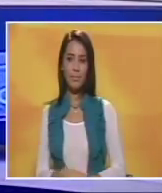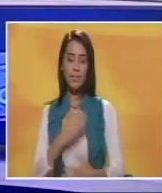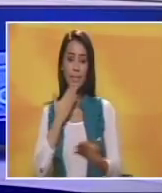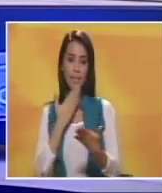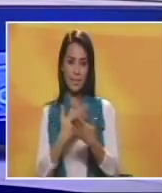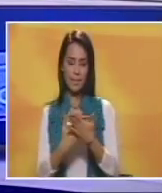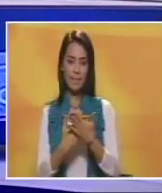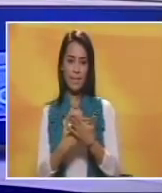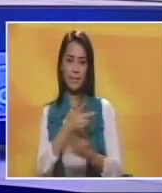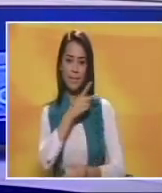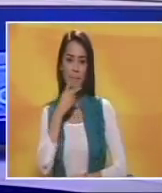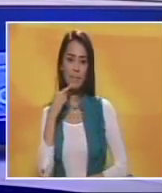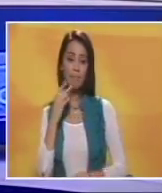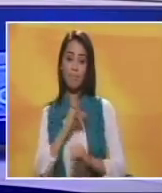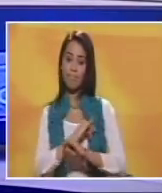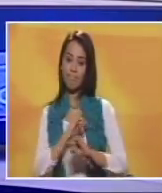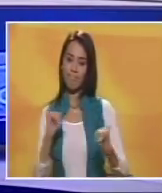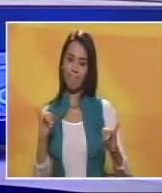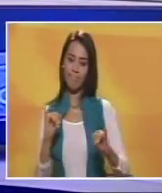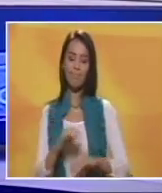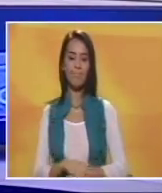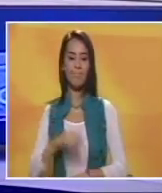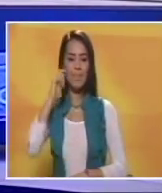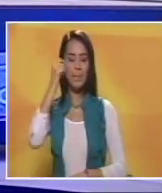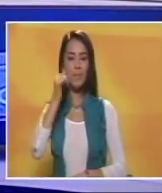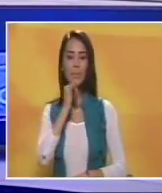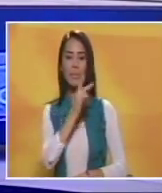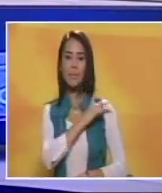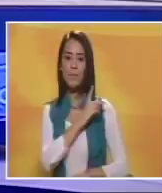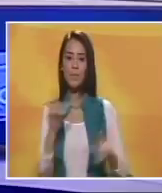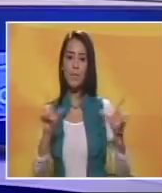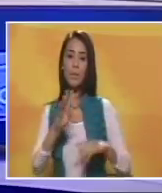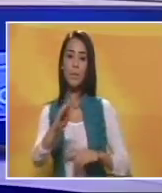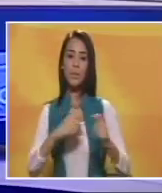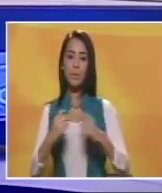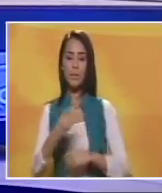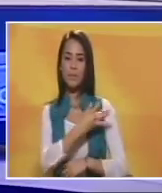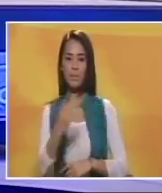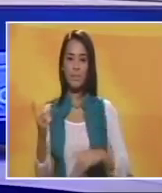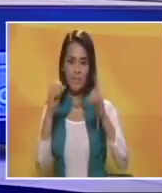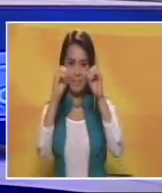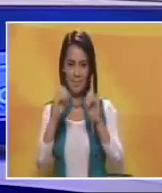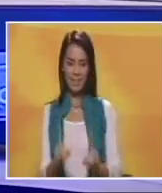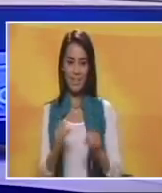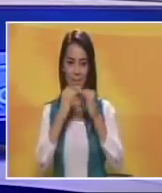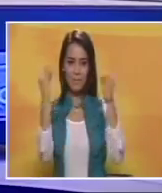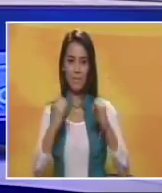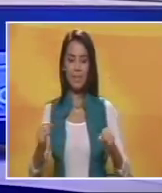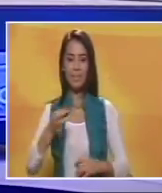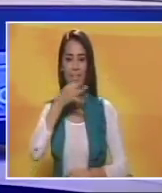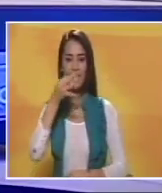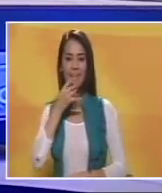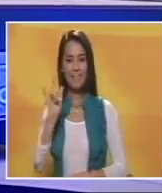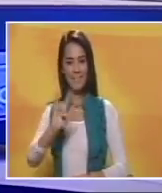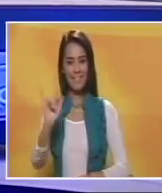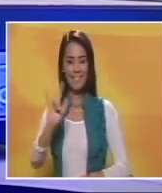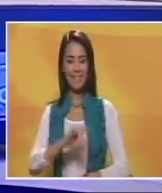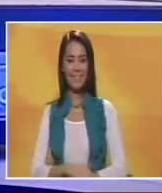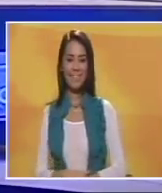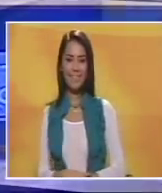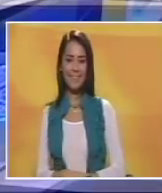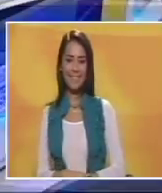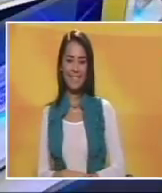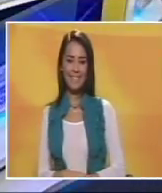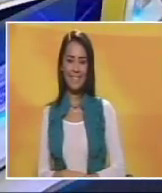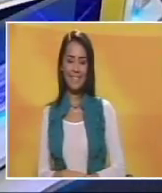Gracias, Carieli. Amigos, hasta aquí la presente emisión. Recuerden, Noticiero Venevisión, Canal 4 reporta. Ustedes deciden. A todos, buenas tardes.